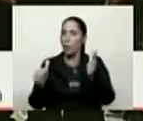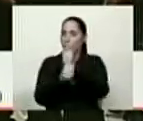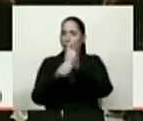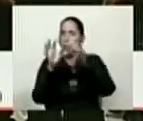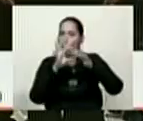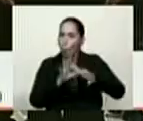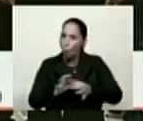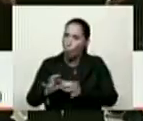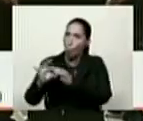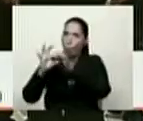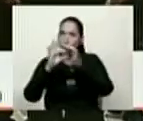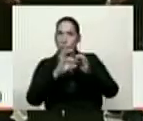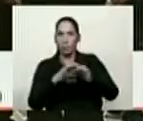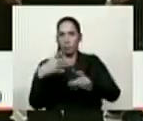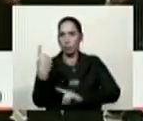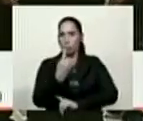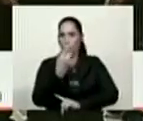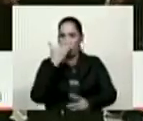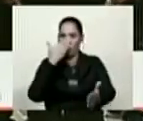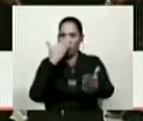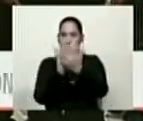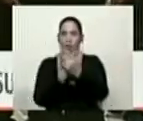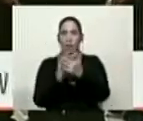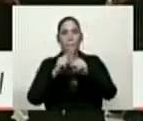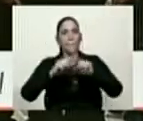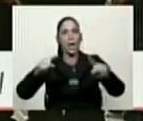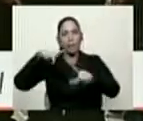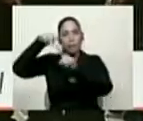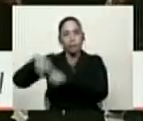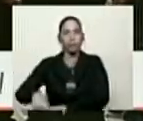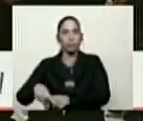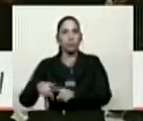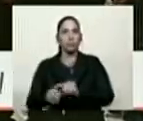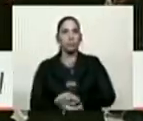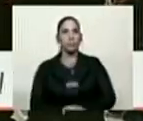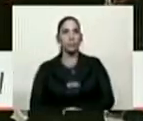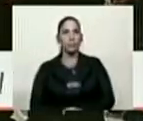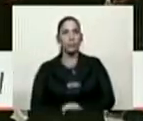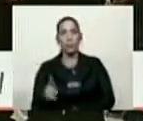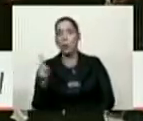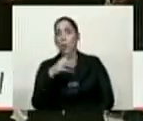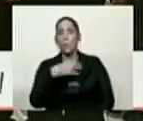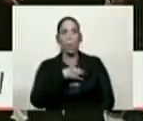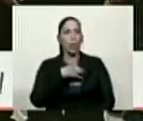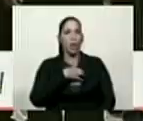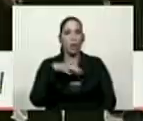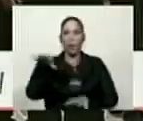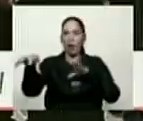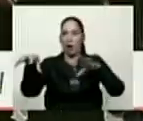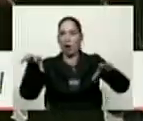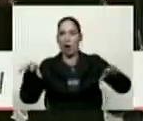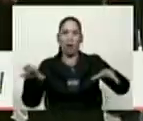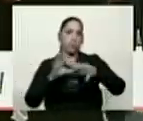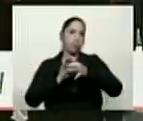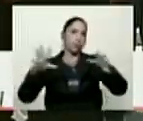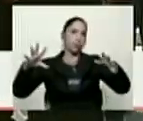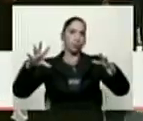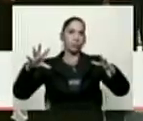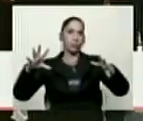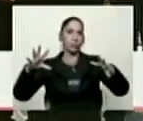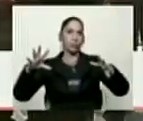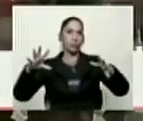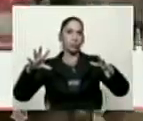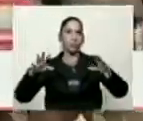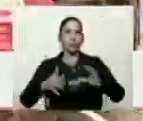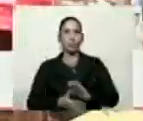unidos en un solo frente para derrotarlos. No podemos andar cada quien por su lado desperdigados, dispersos.